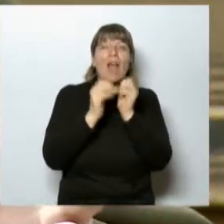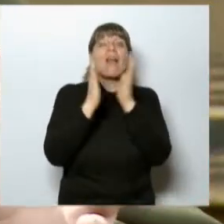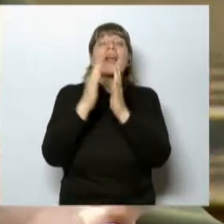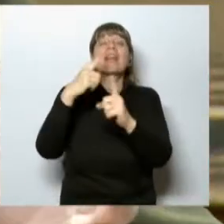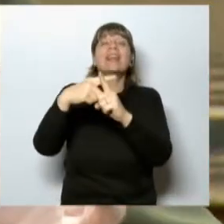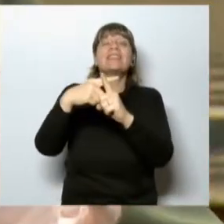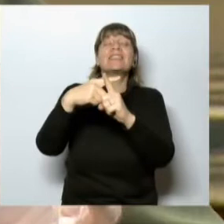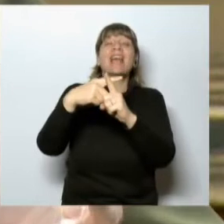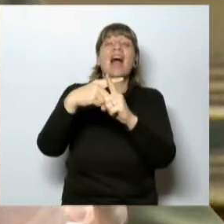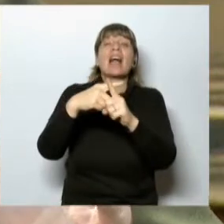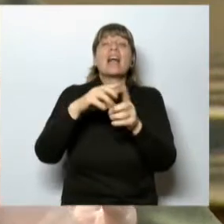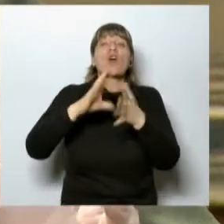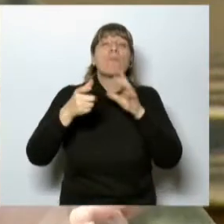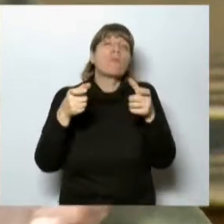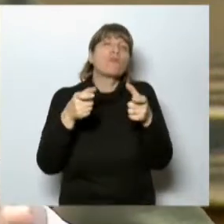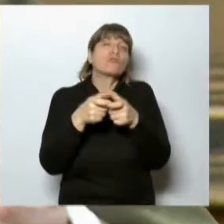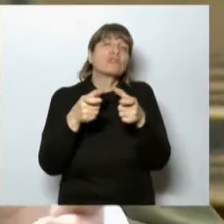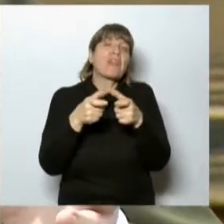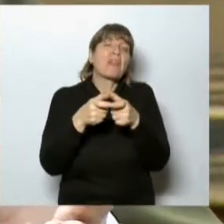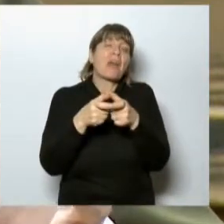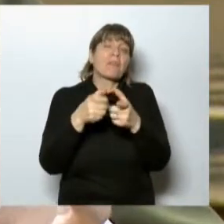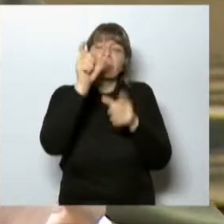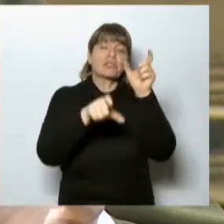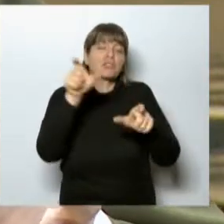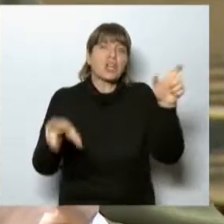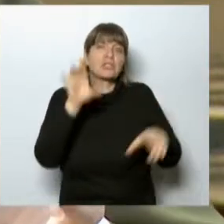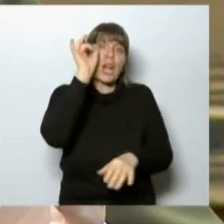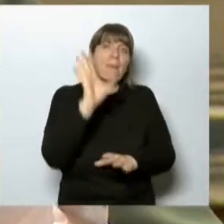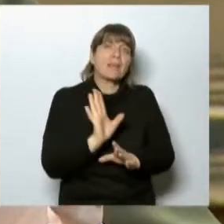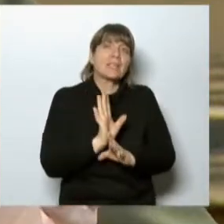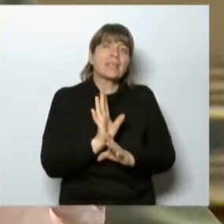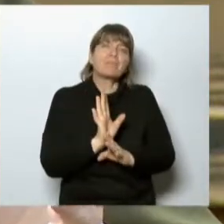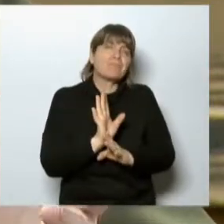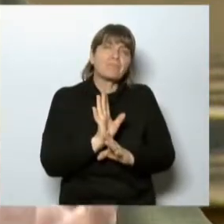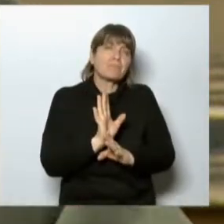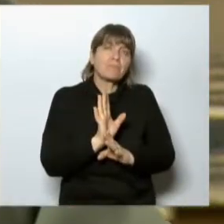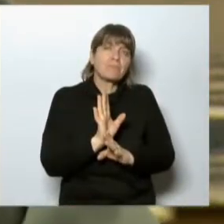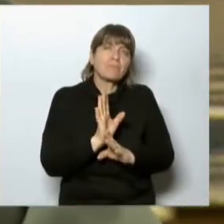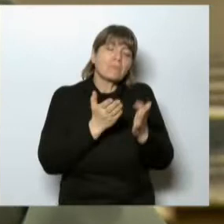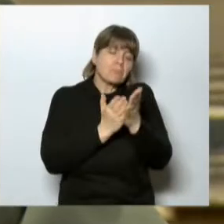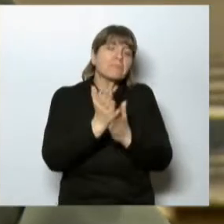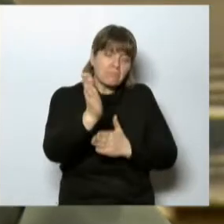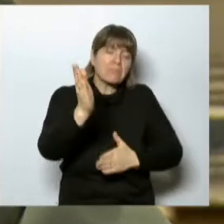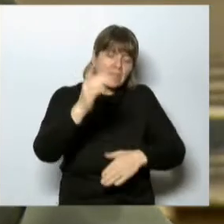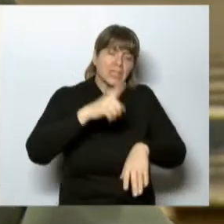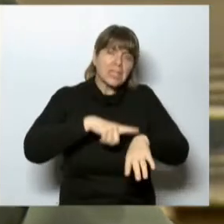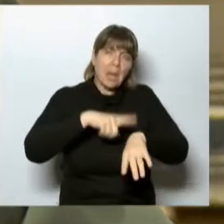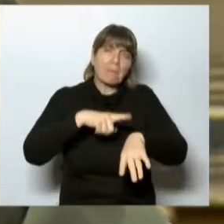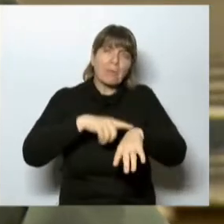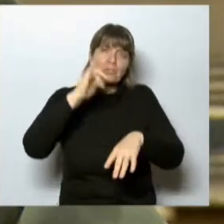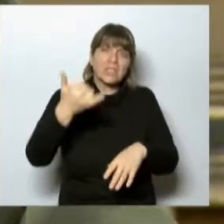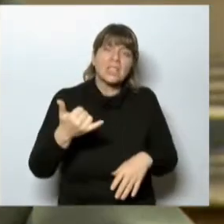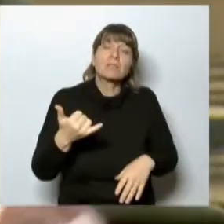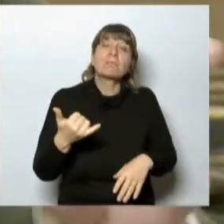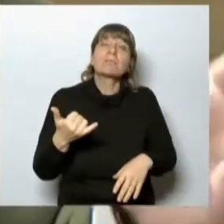como una dimensión, una sociedad humana, veremos una situación de una sociedad que permanece en el tiempo, sí, pero